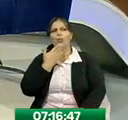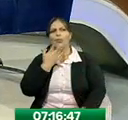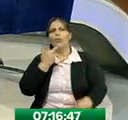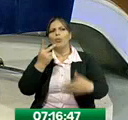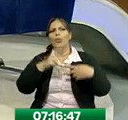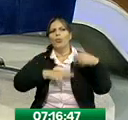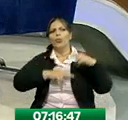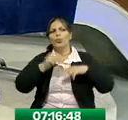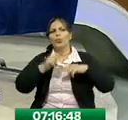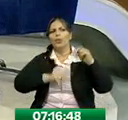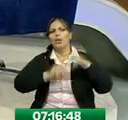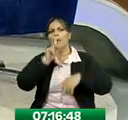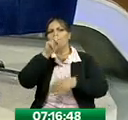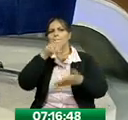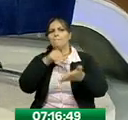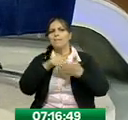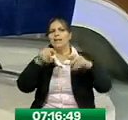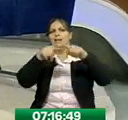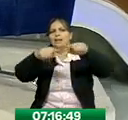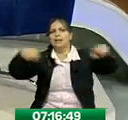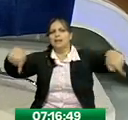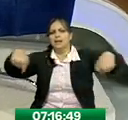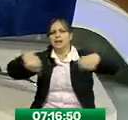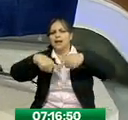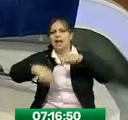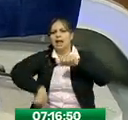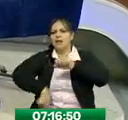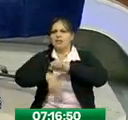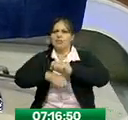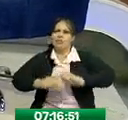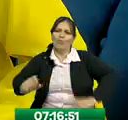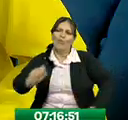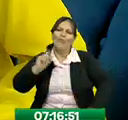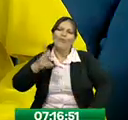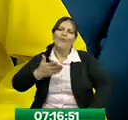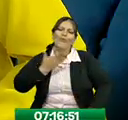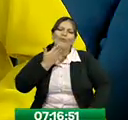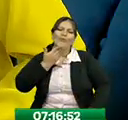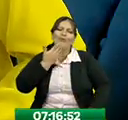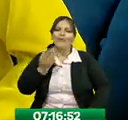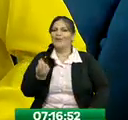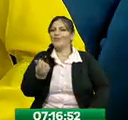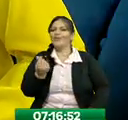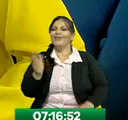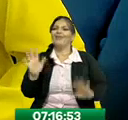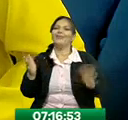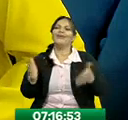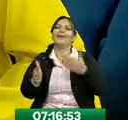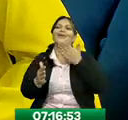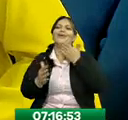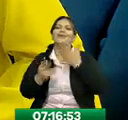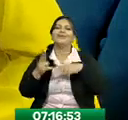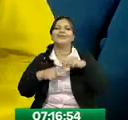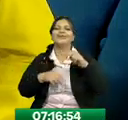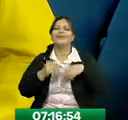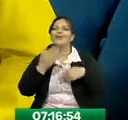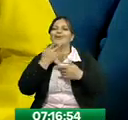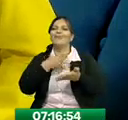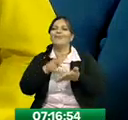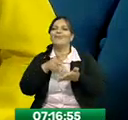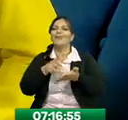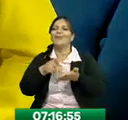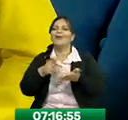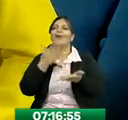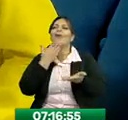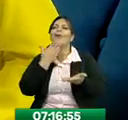de 1000 canchas deportivas. Eso tiene un costo. ¿De dónde van a salir los recursos y cuánto estiman pueda